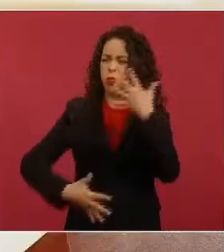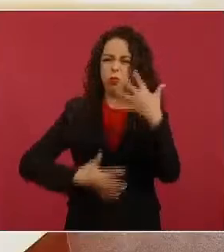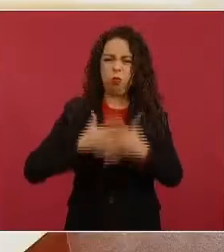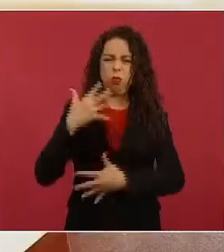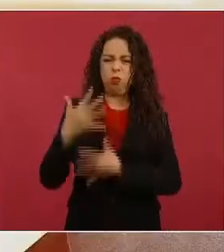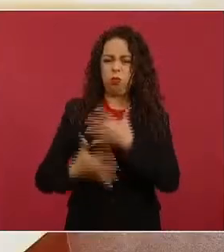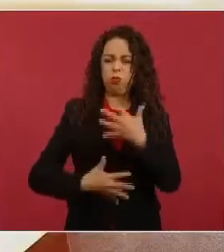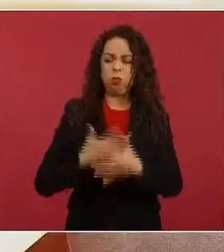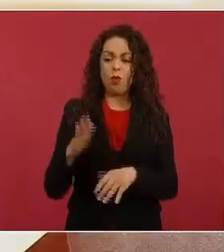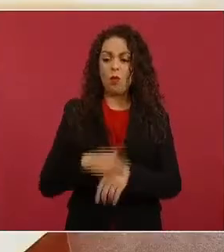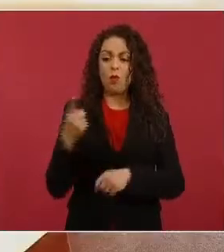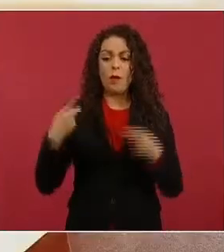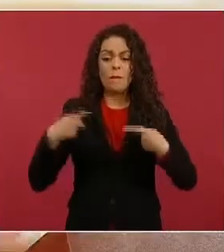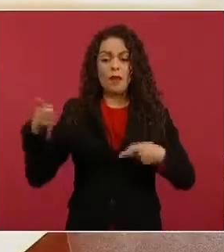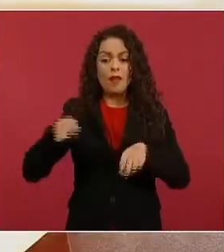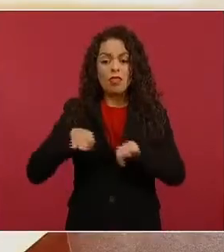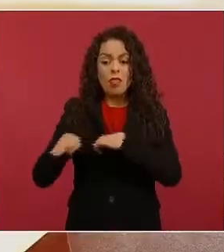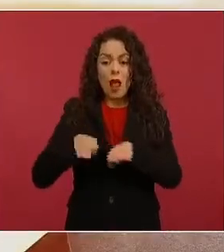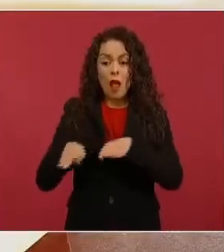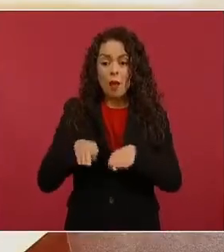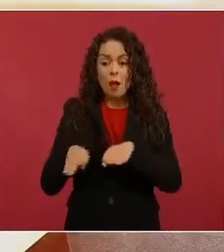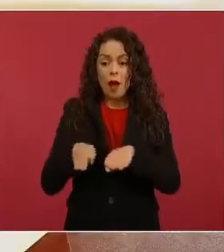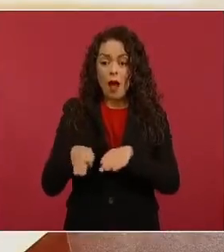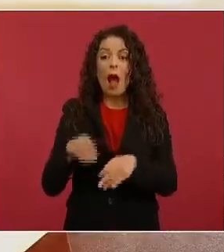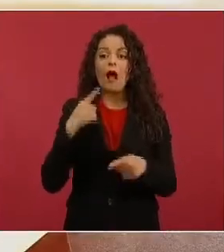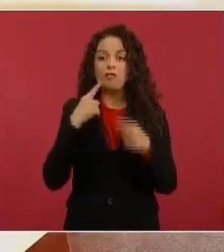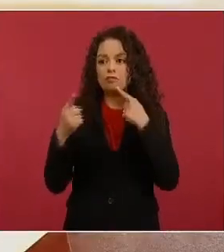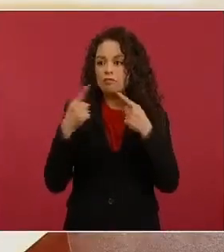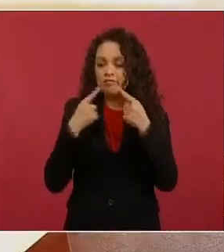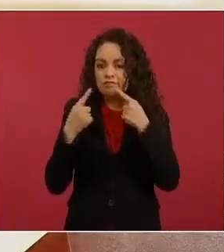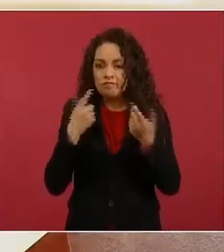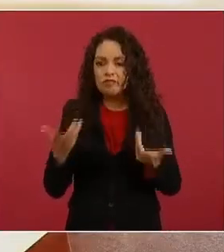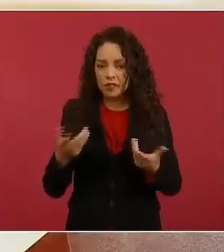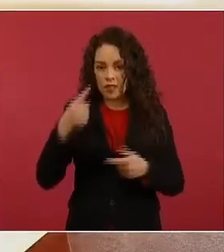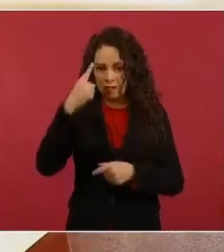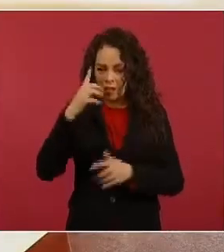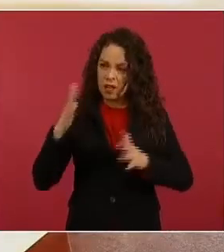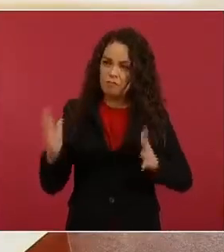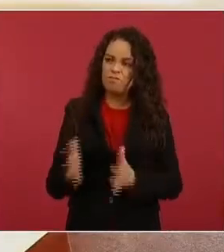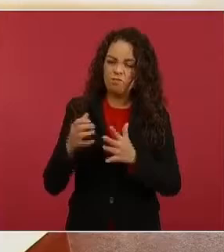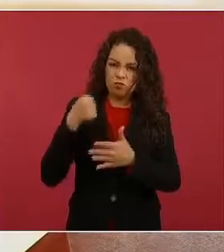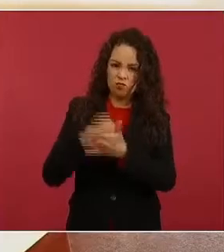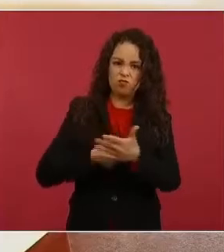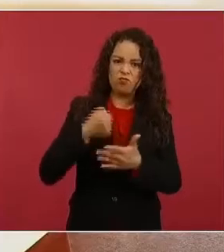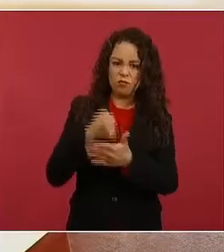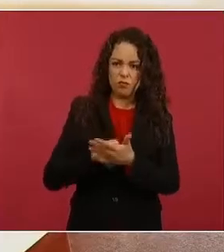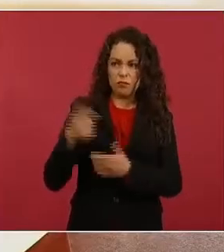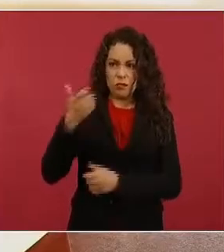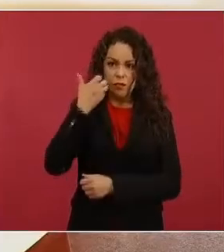pues se organizaban porque era su derecho en sindicatos,